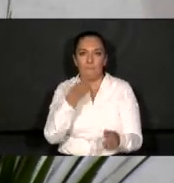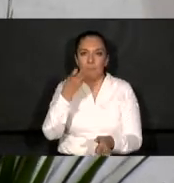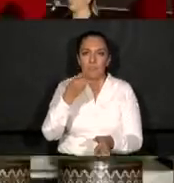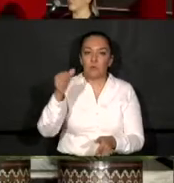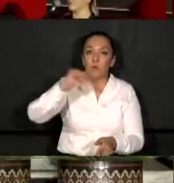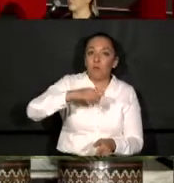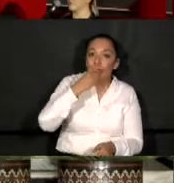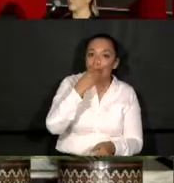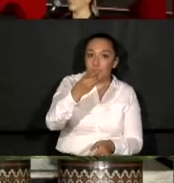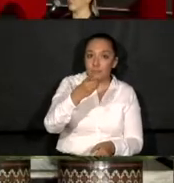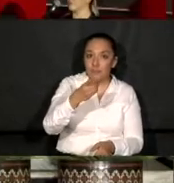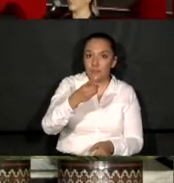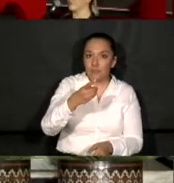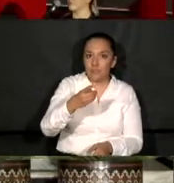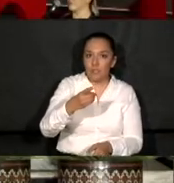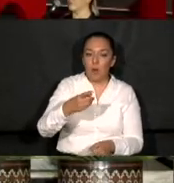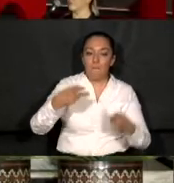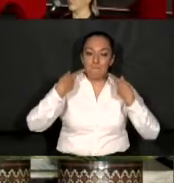queridos chihuahuenses,